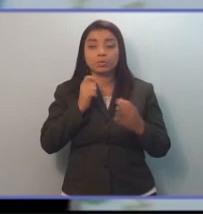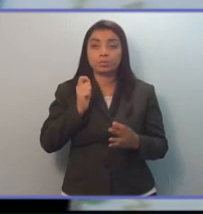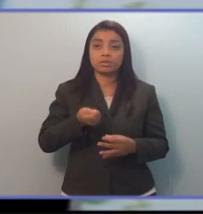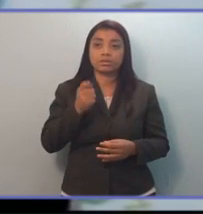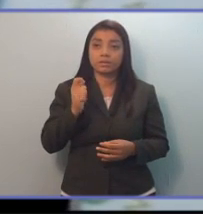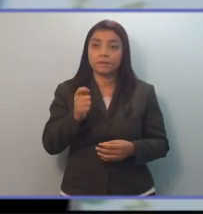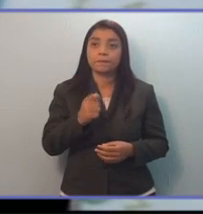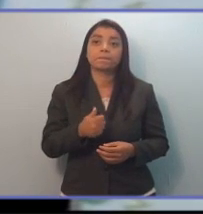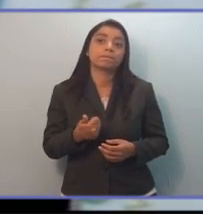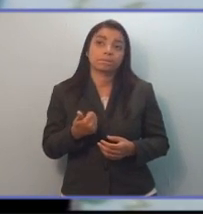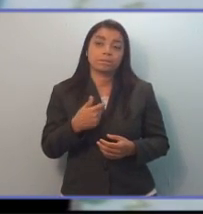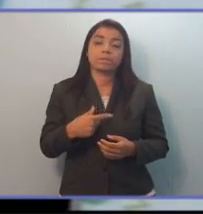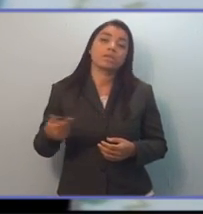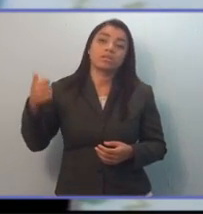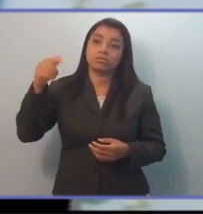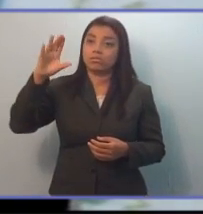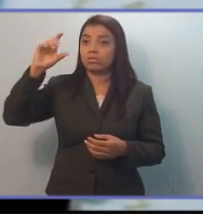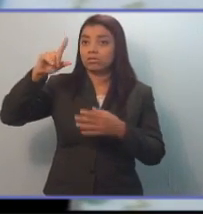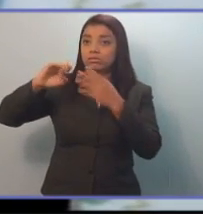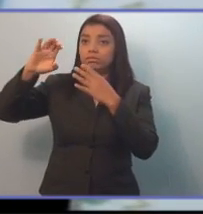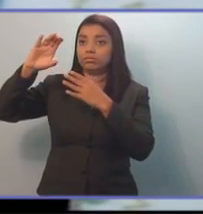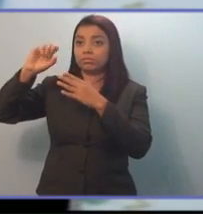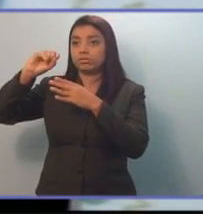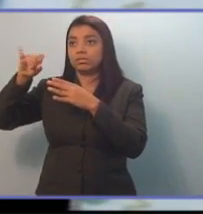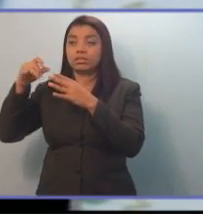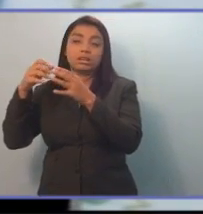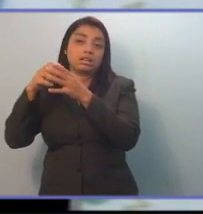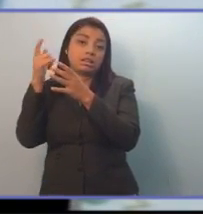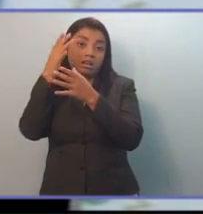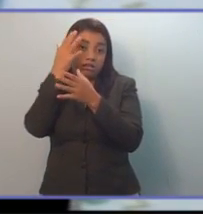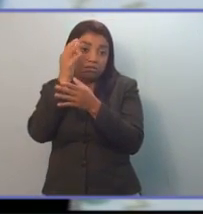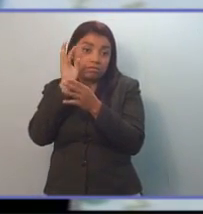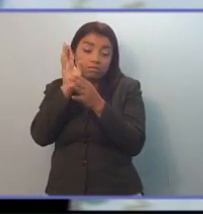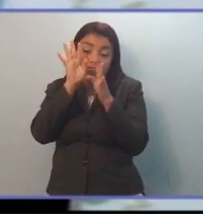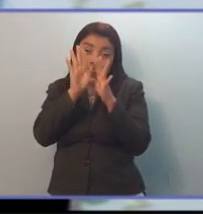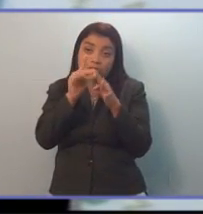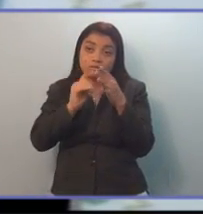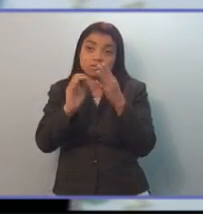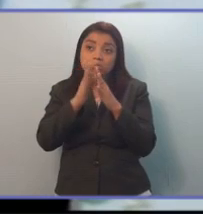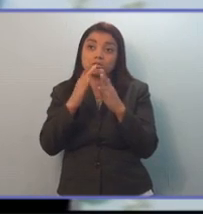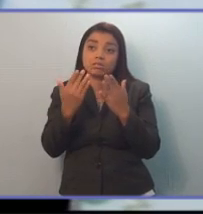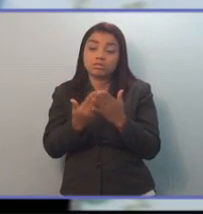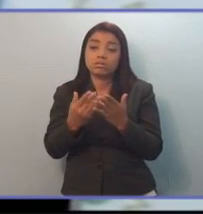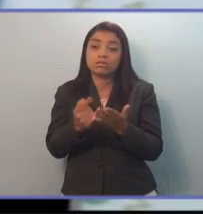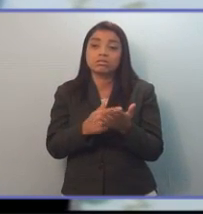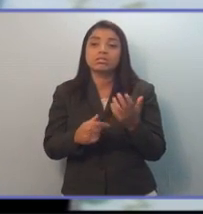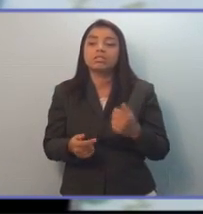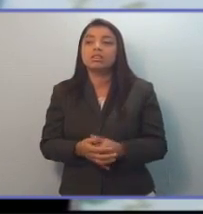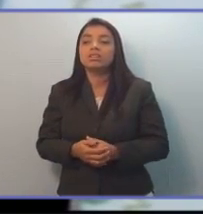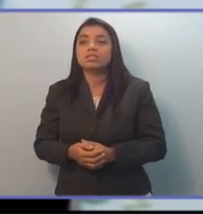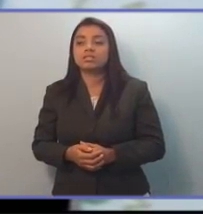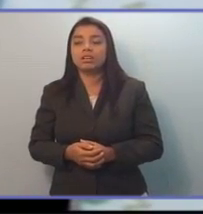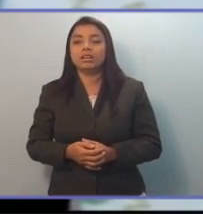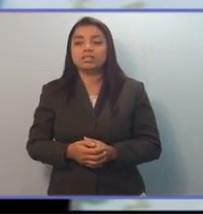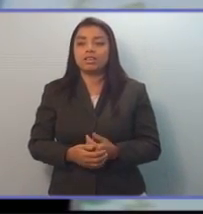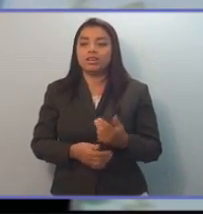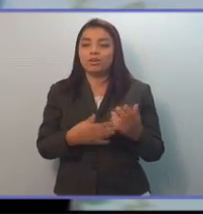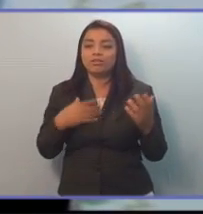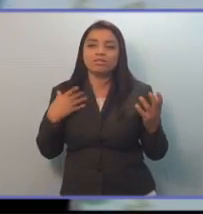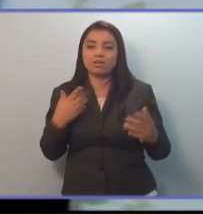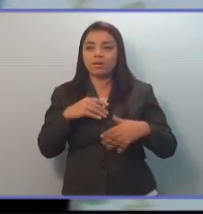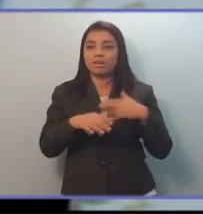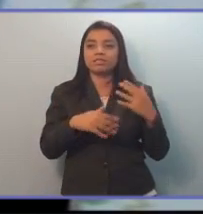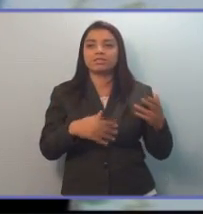lo Constitucional, respetar lo que establece la Constitución. O sea, no realizar algún tipo